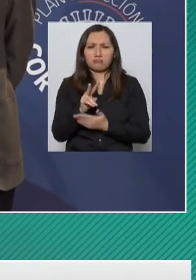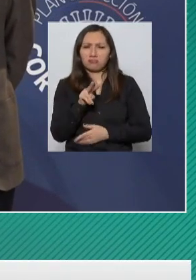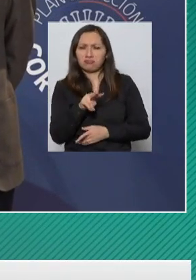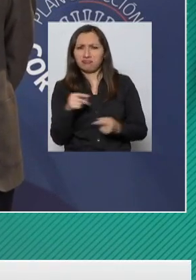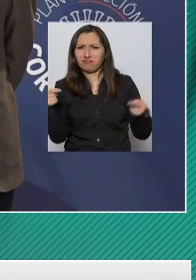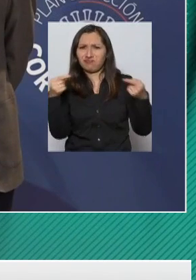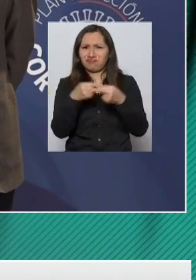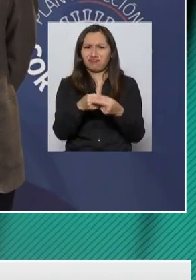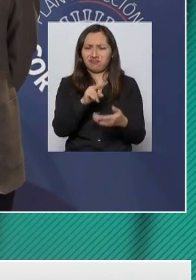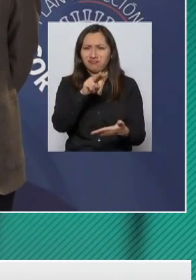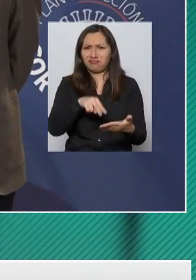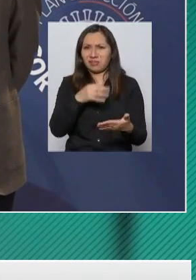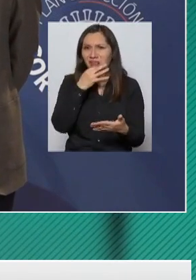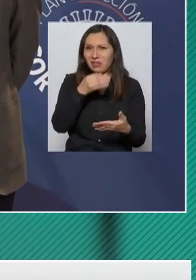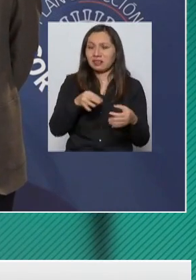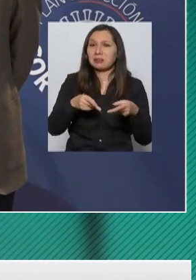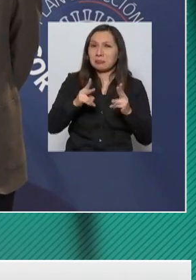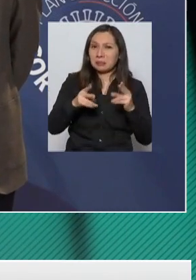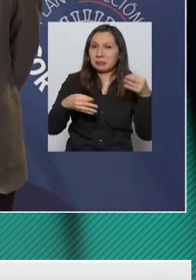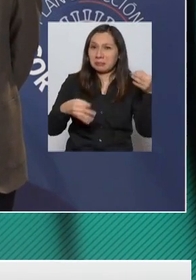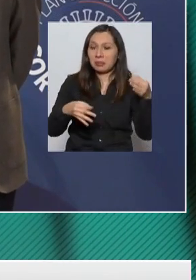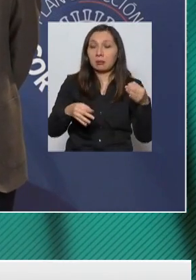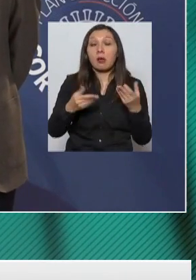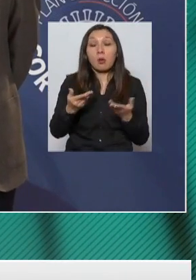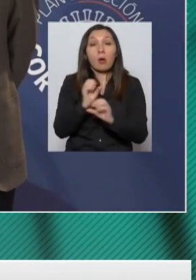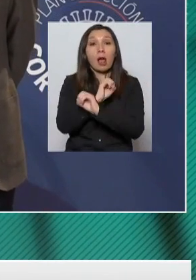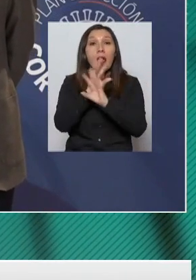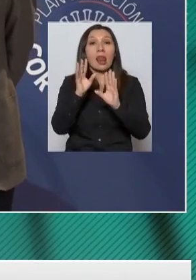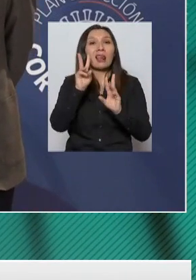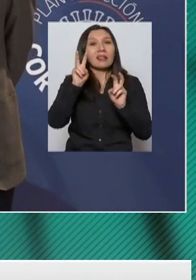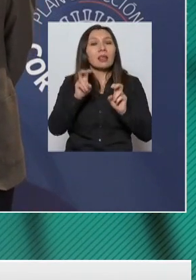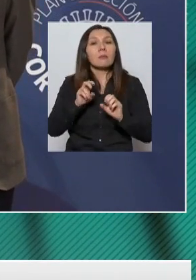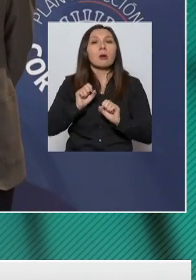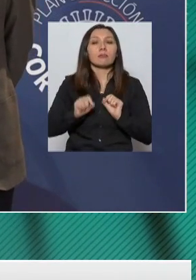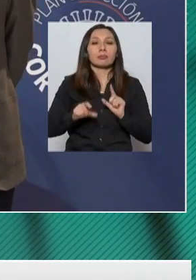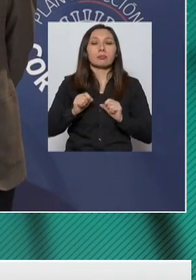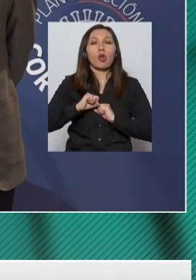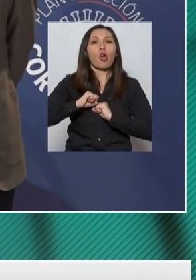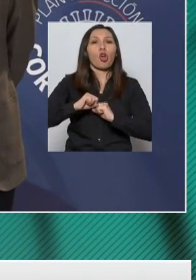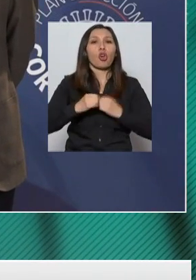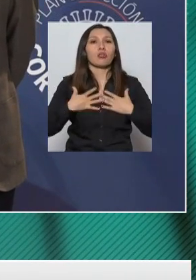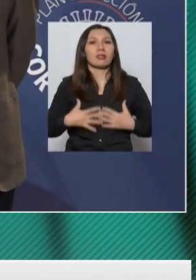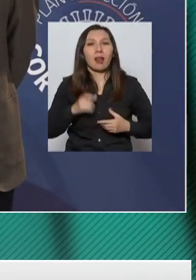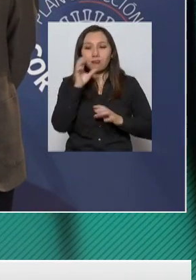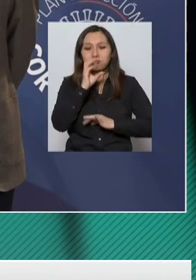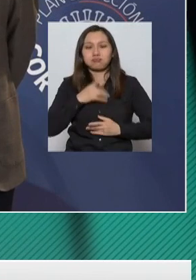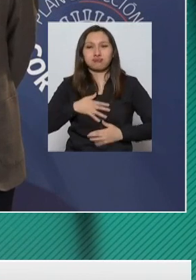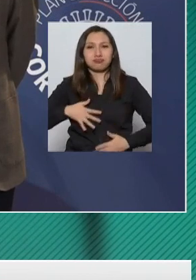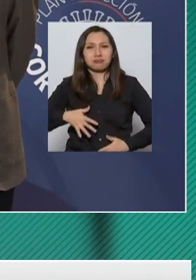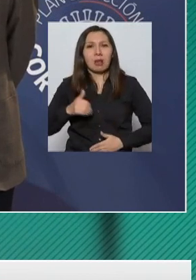contradicciones respecto de eso de hecho hay una aclaración de habla de anticuerpos sin embargo ayer se nos decía que